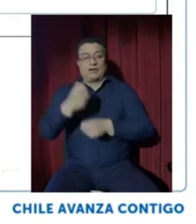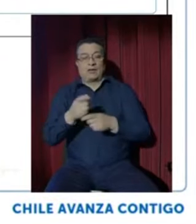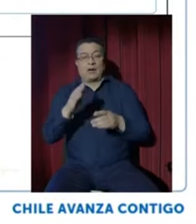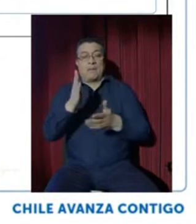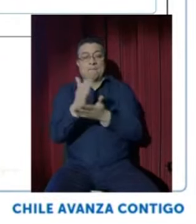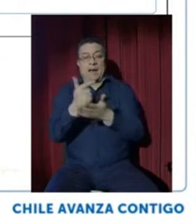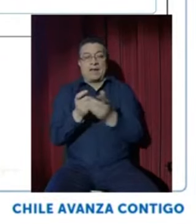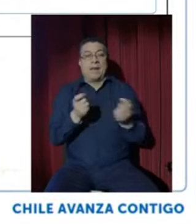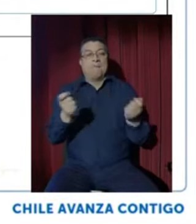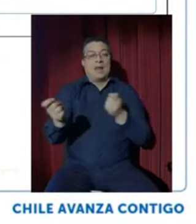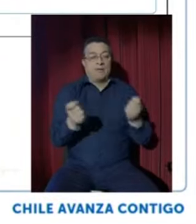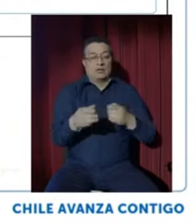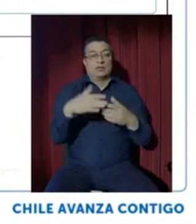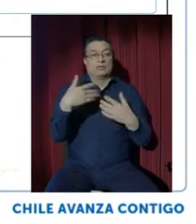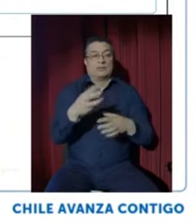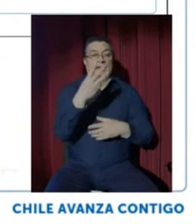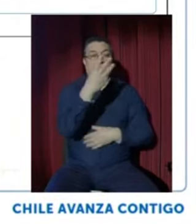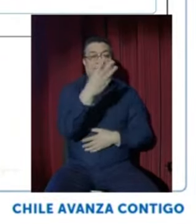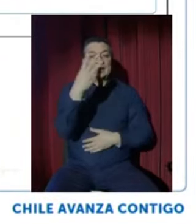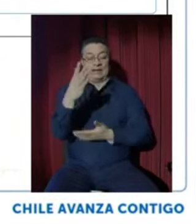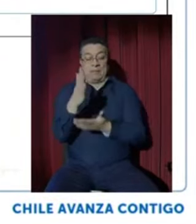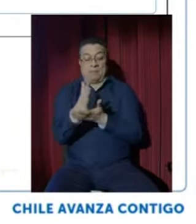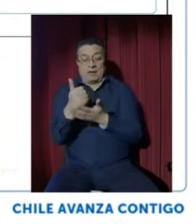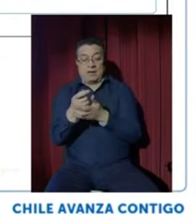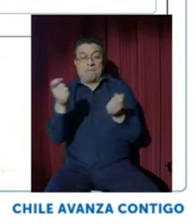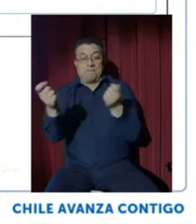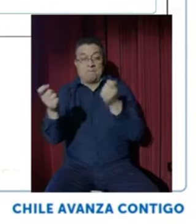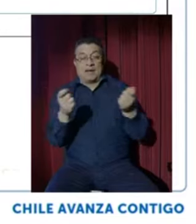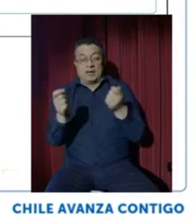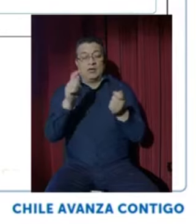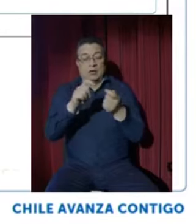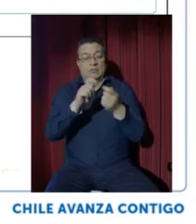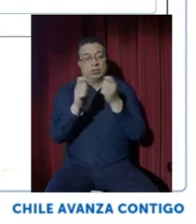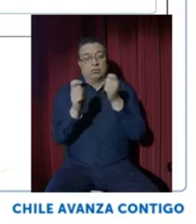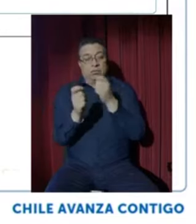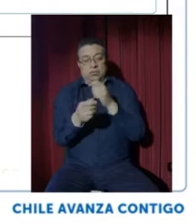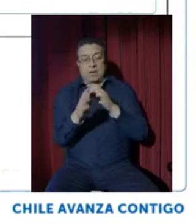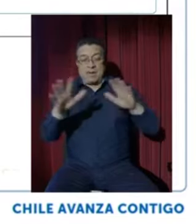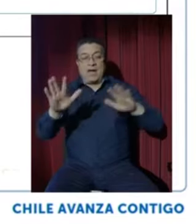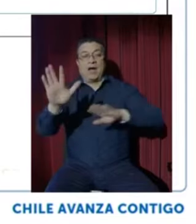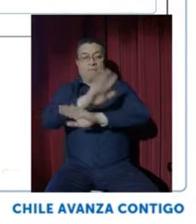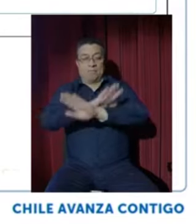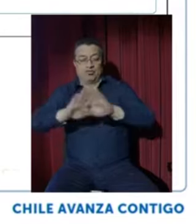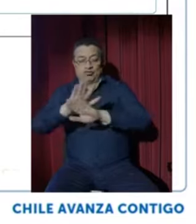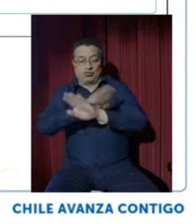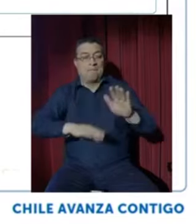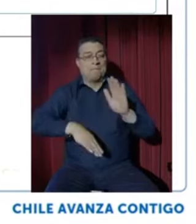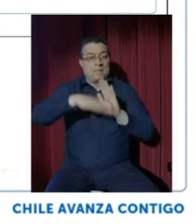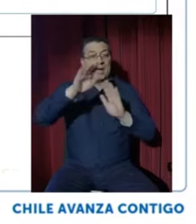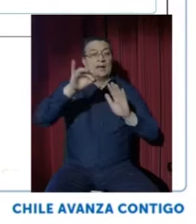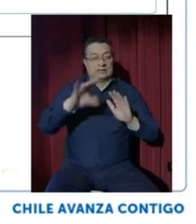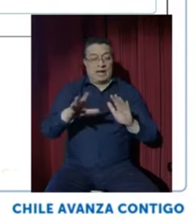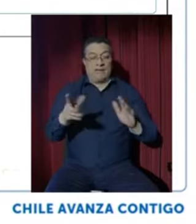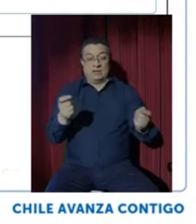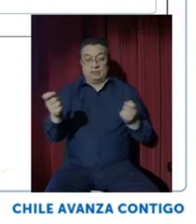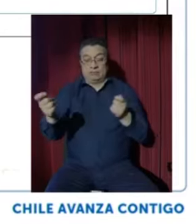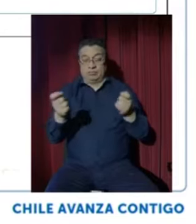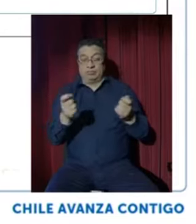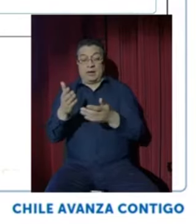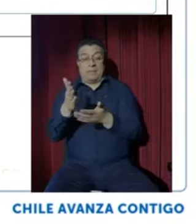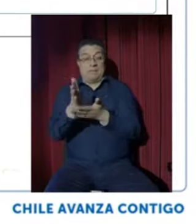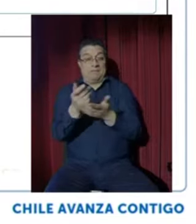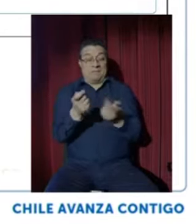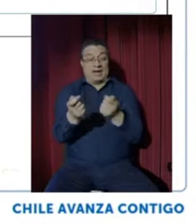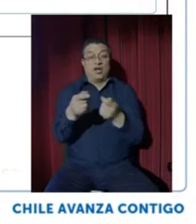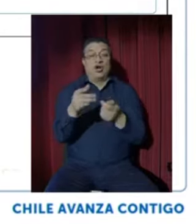en la elaboración de 33 planes de manejo para ir otorgando mayores grados de protección porque sabemos que el plan de manejo es la herramienta de